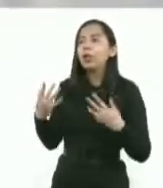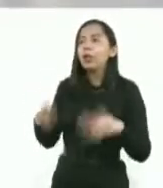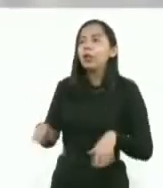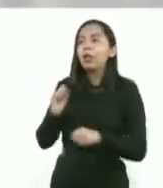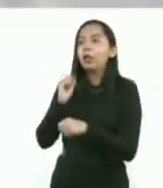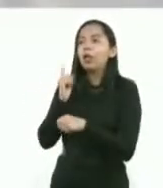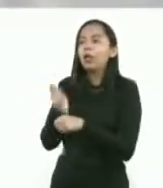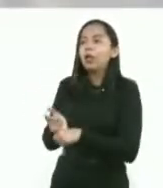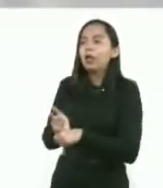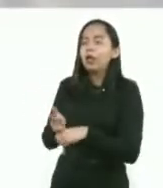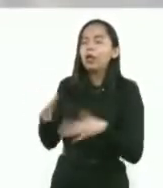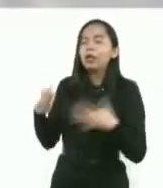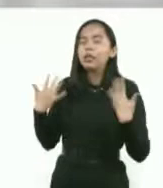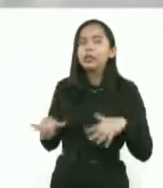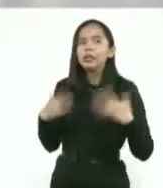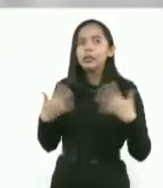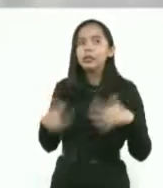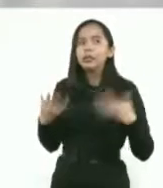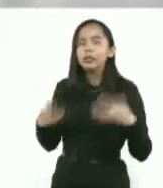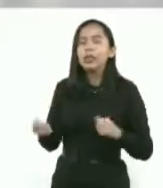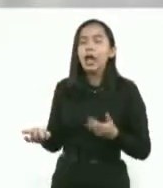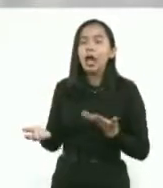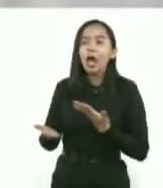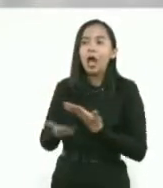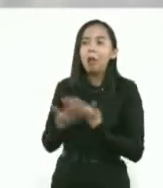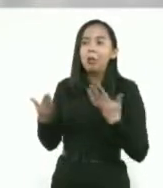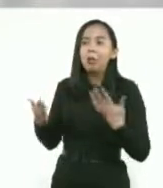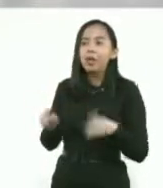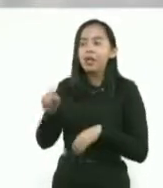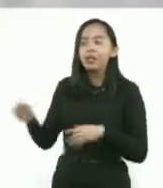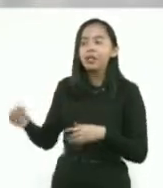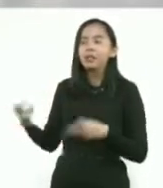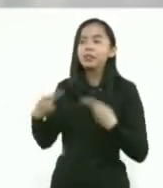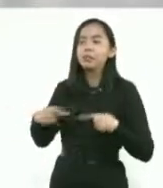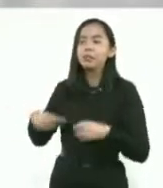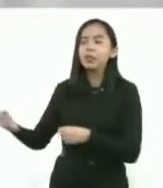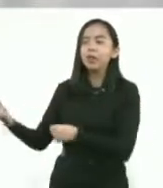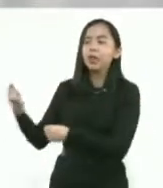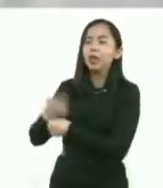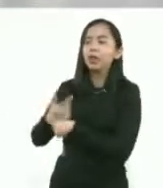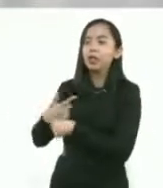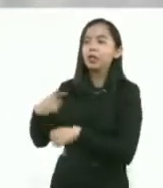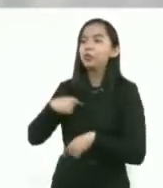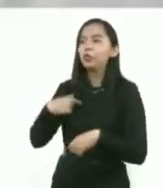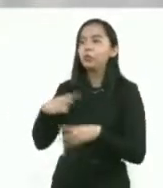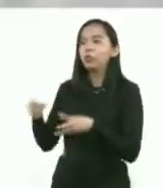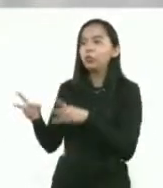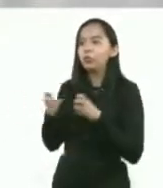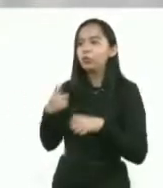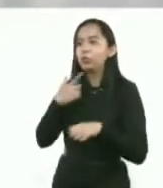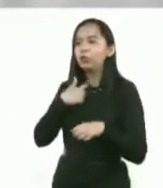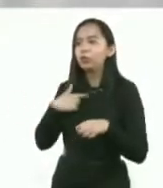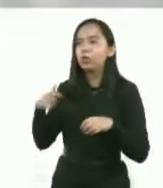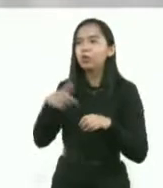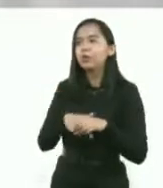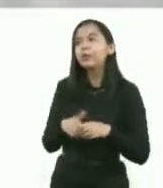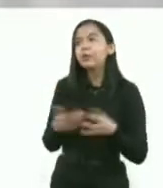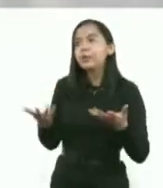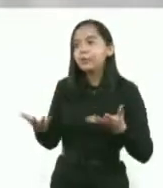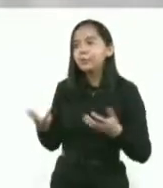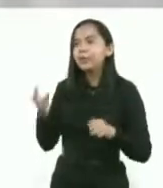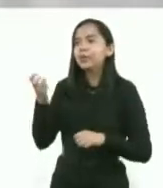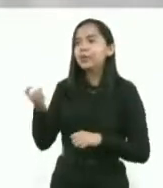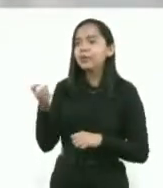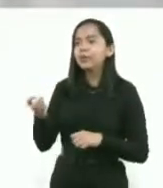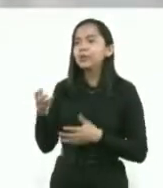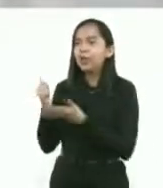cuenta de que soy raterón, ¿va? De que soy abusivo, de que soy pasado de rosca.